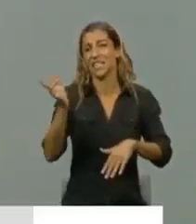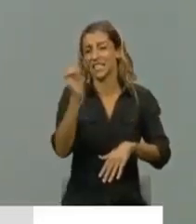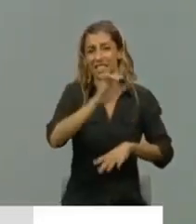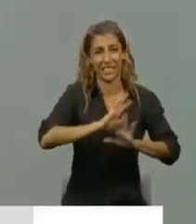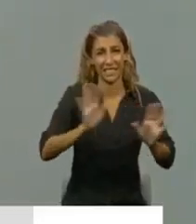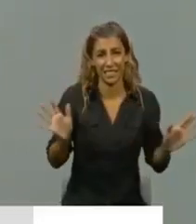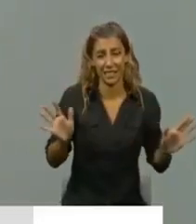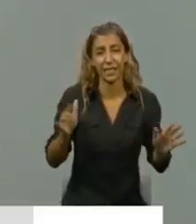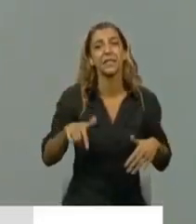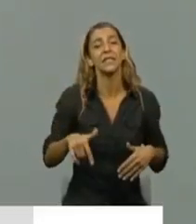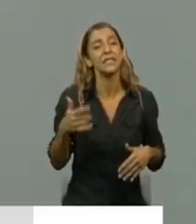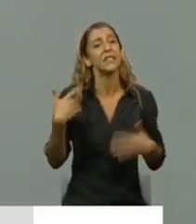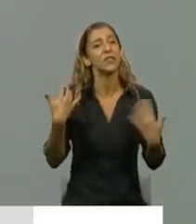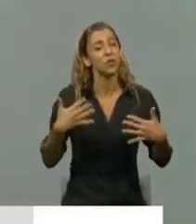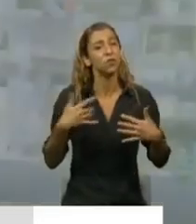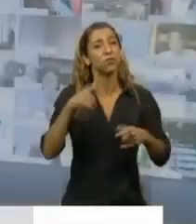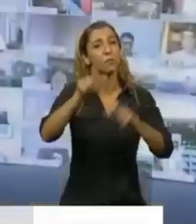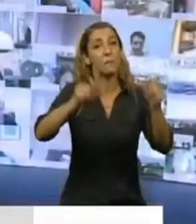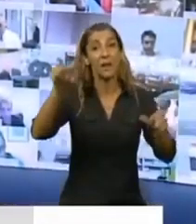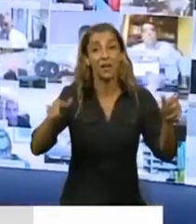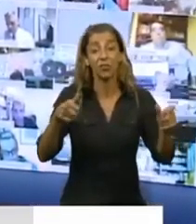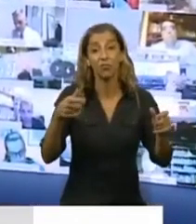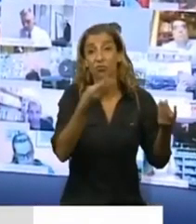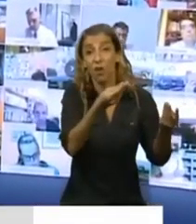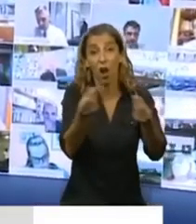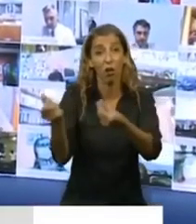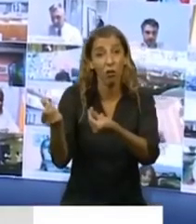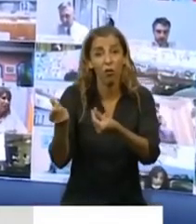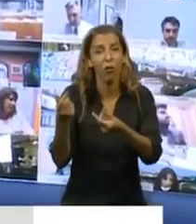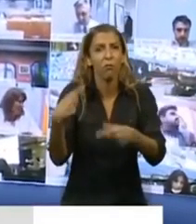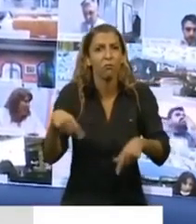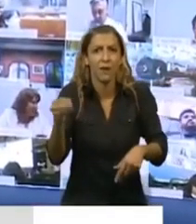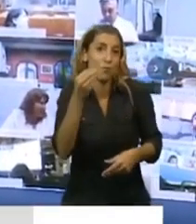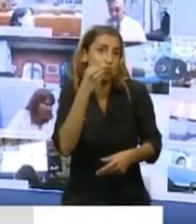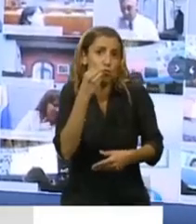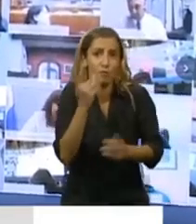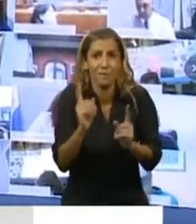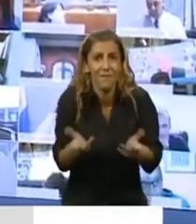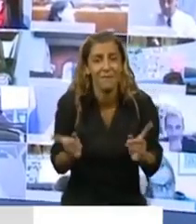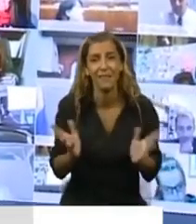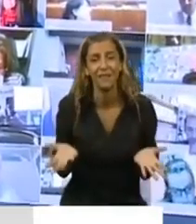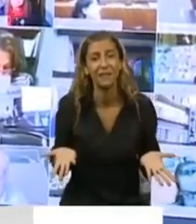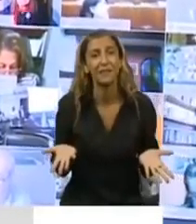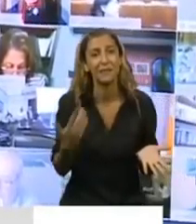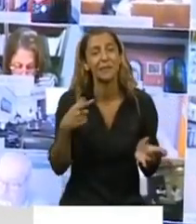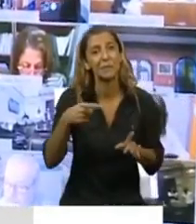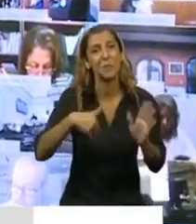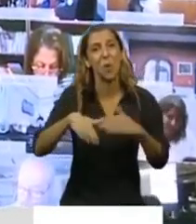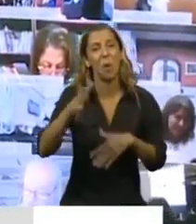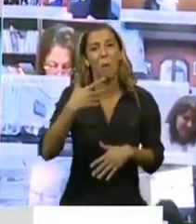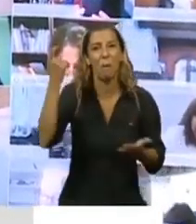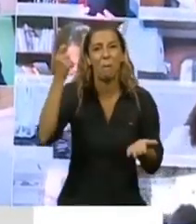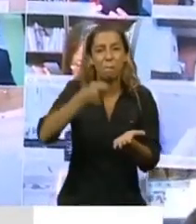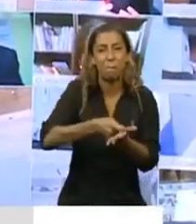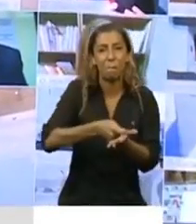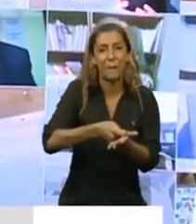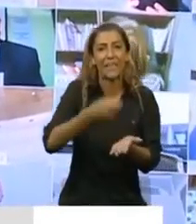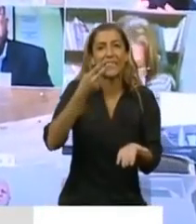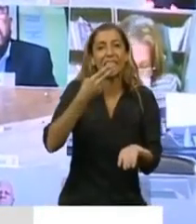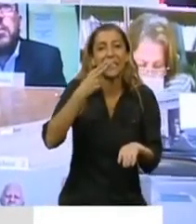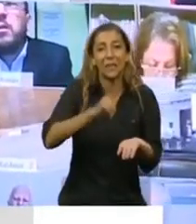que consumen, parte de lo que están comprando y consumiendo, van a sostener